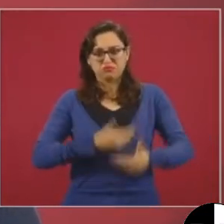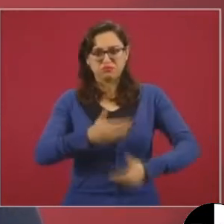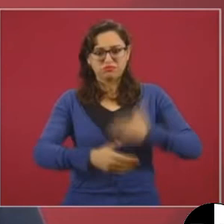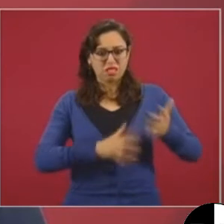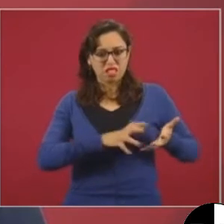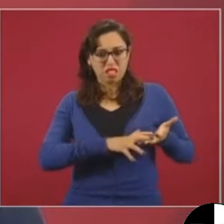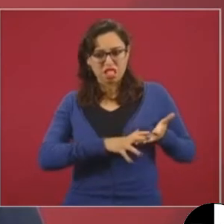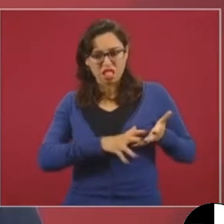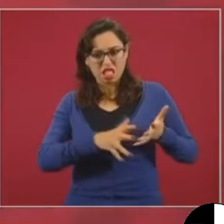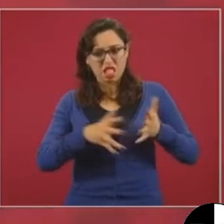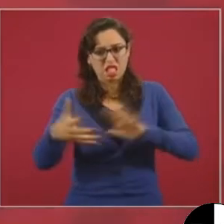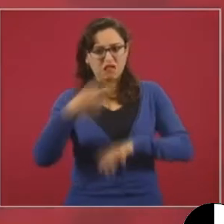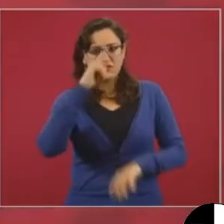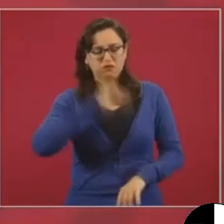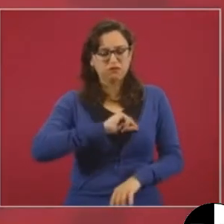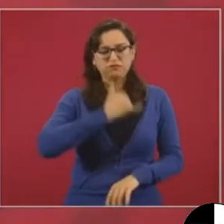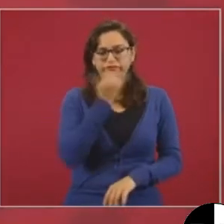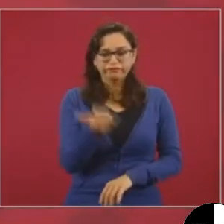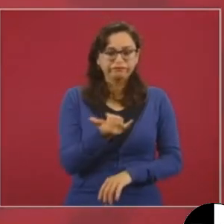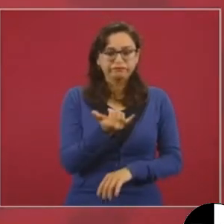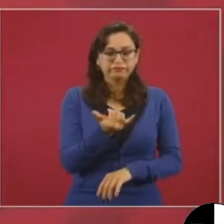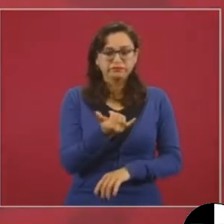se echó a perder